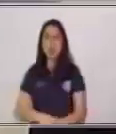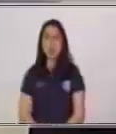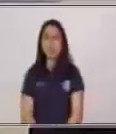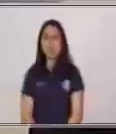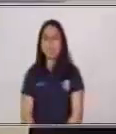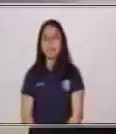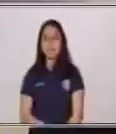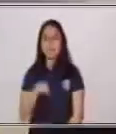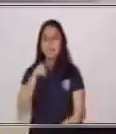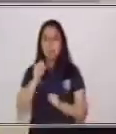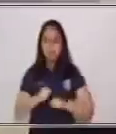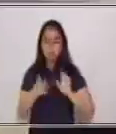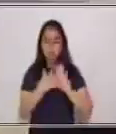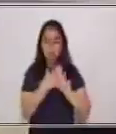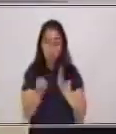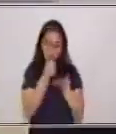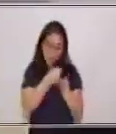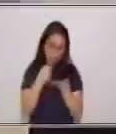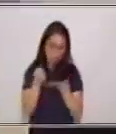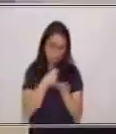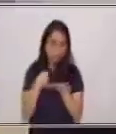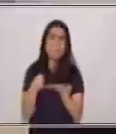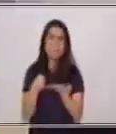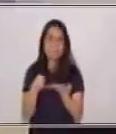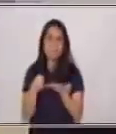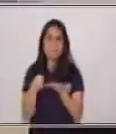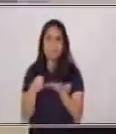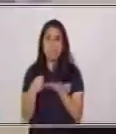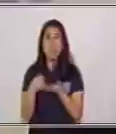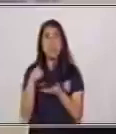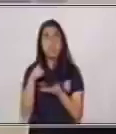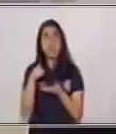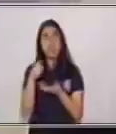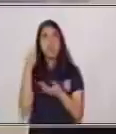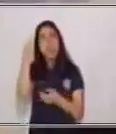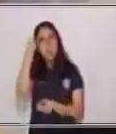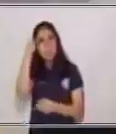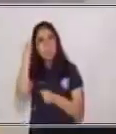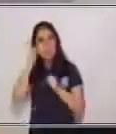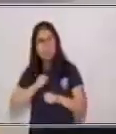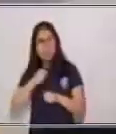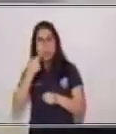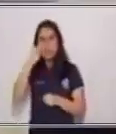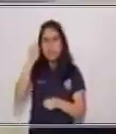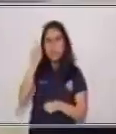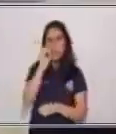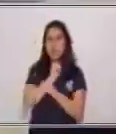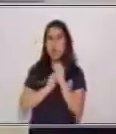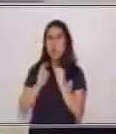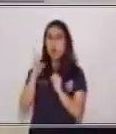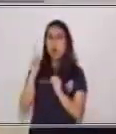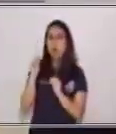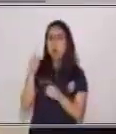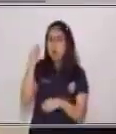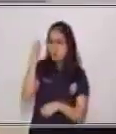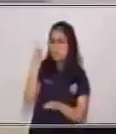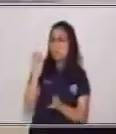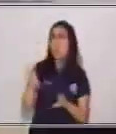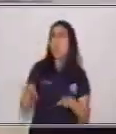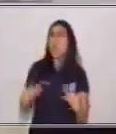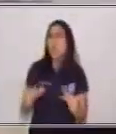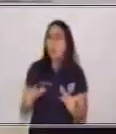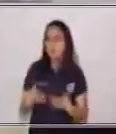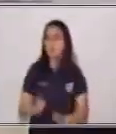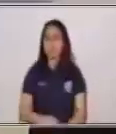Escríbela y con base a lo que hemos visto, ¿crees tú que va tildada? Si va tildada, ¿en qué sílaba va? Y